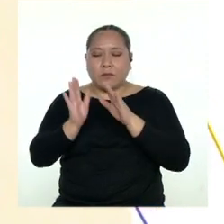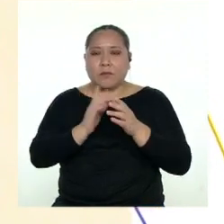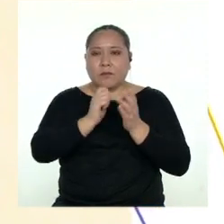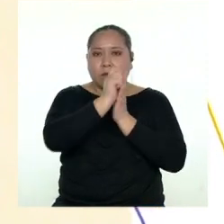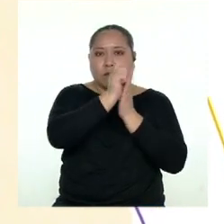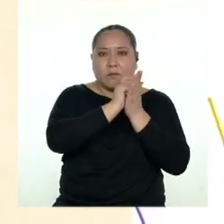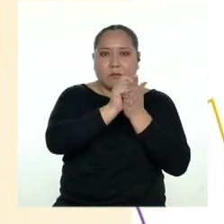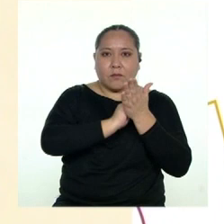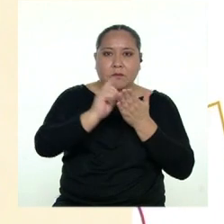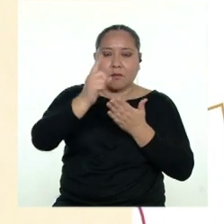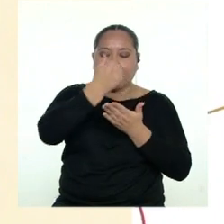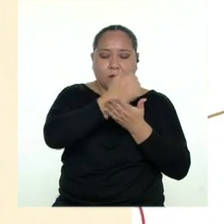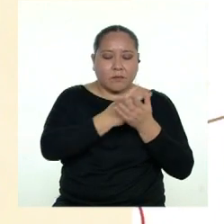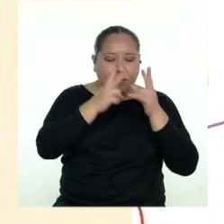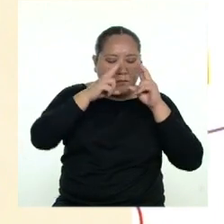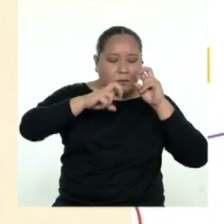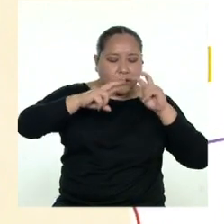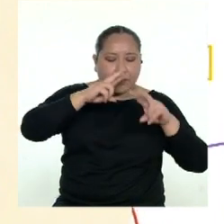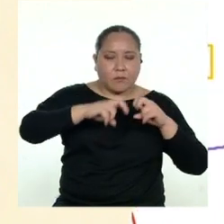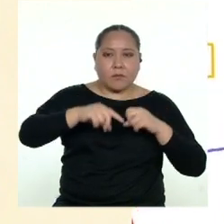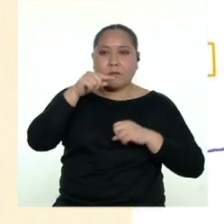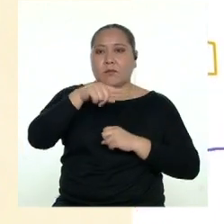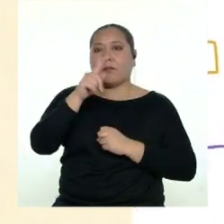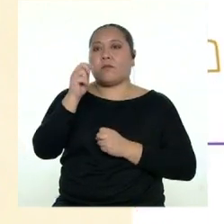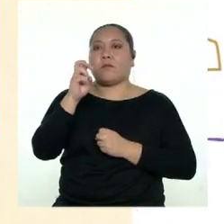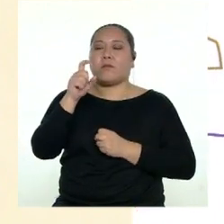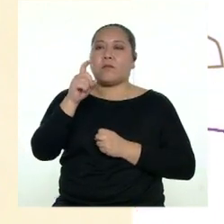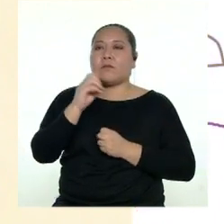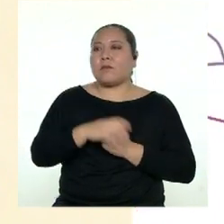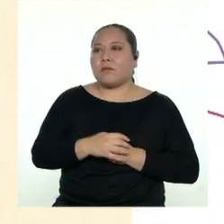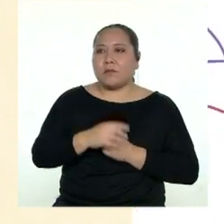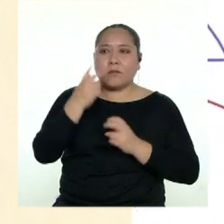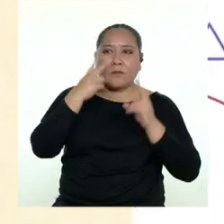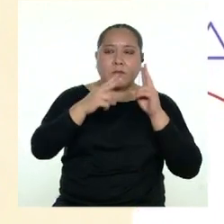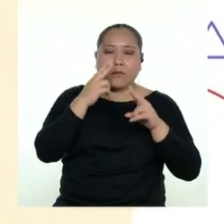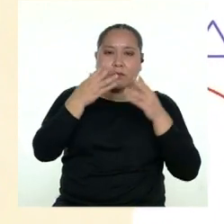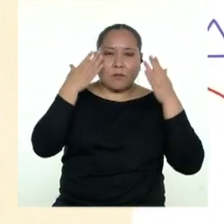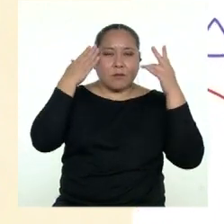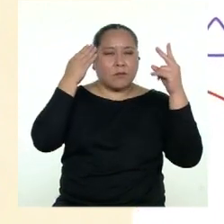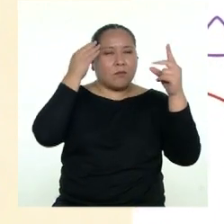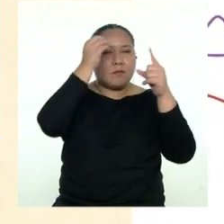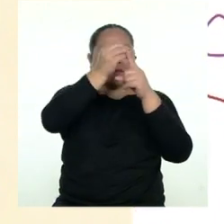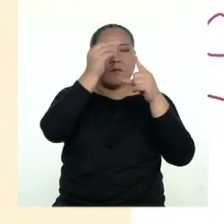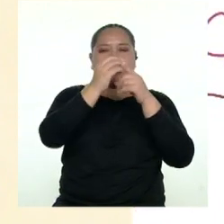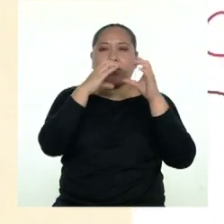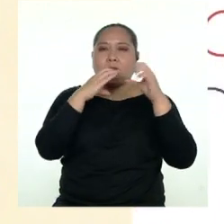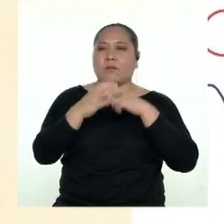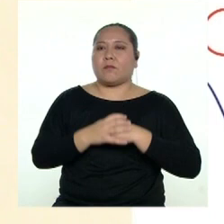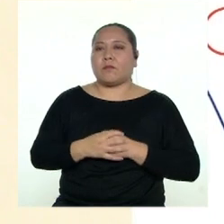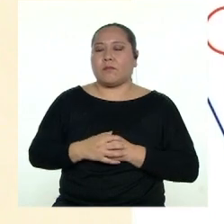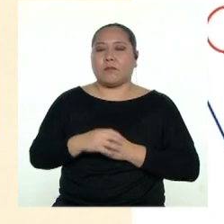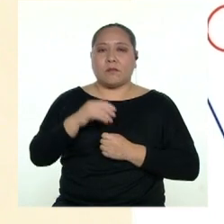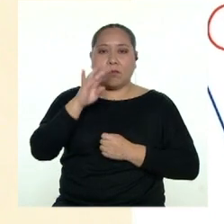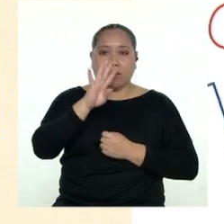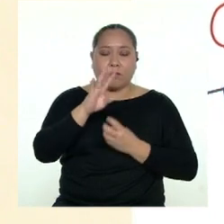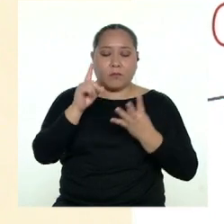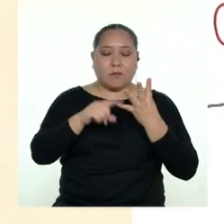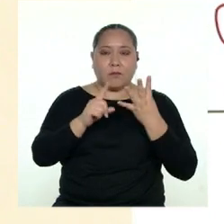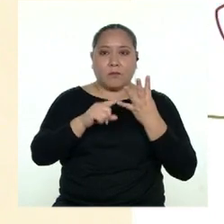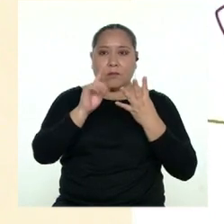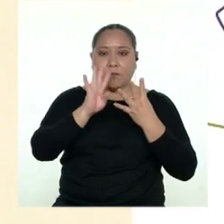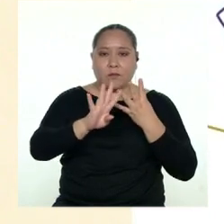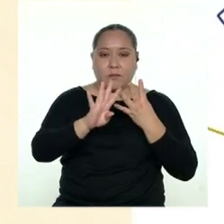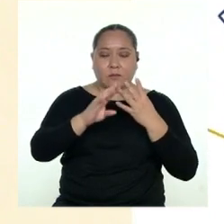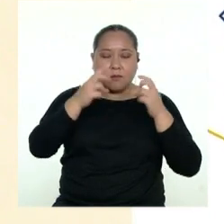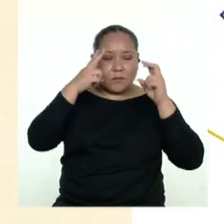versión evaluando de manera permanente si el texto se ajusta al propósito comunicativo. 4. Finalmente la revisaremos